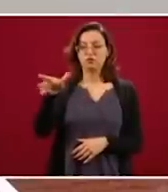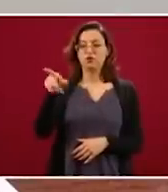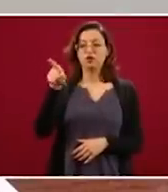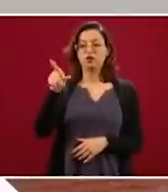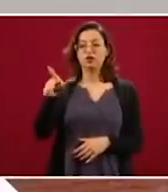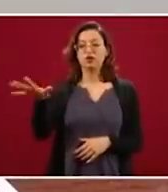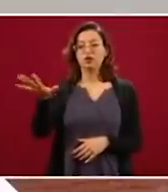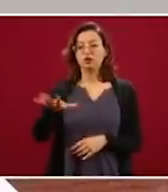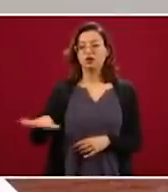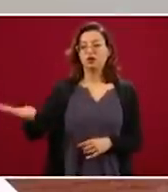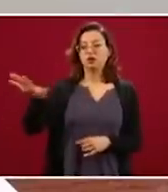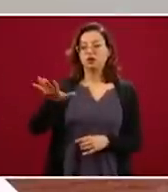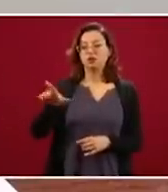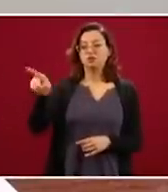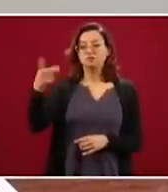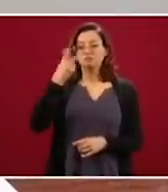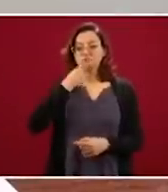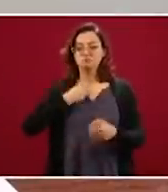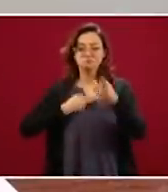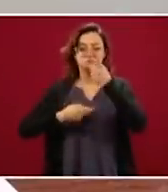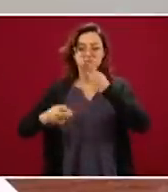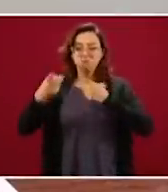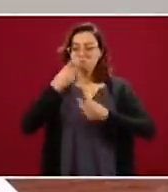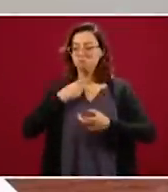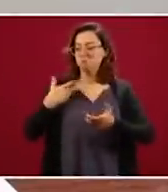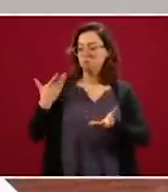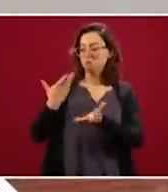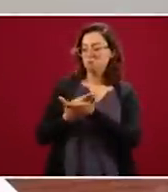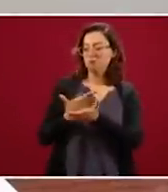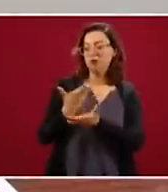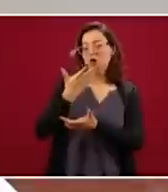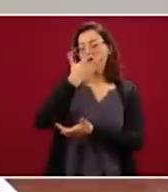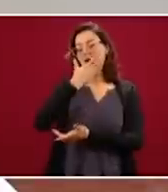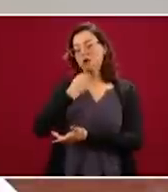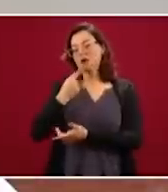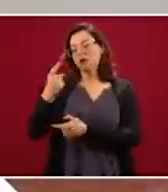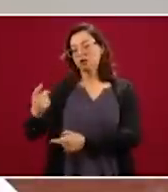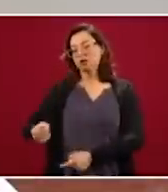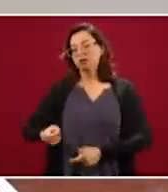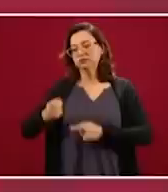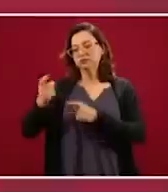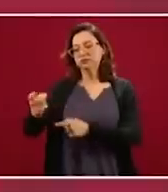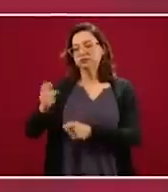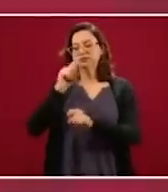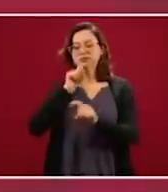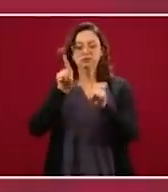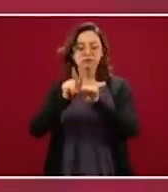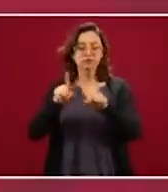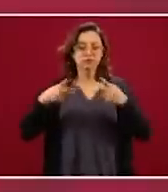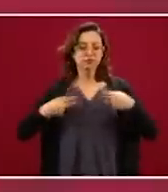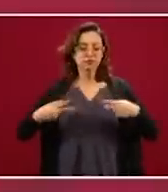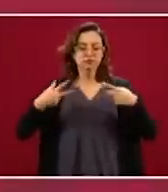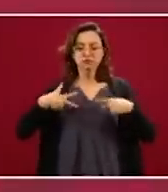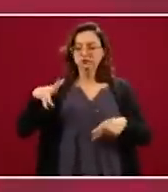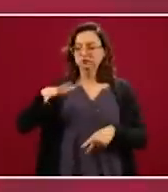hicieron planteamientos tanto pescadores como pobladores de